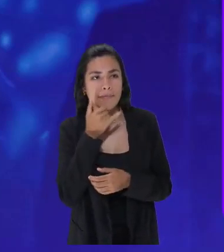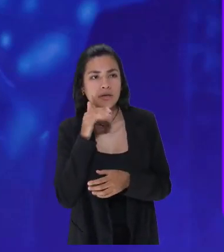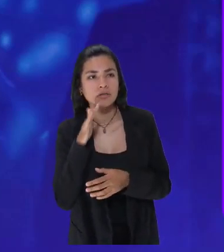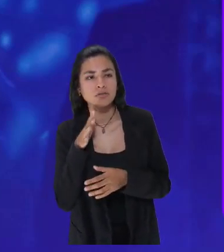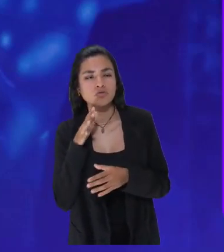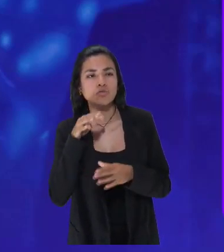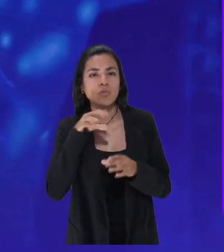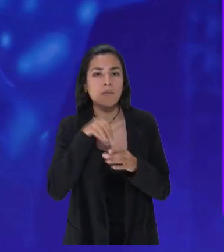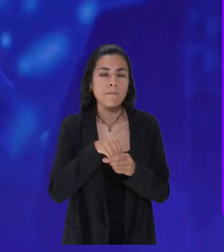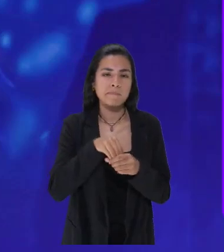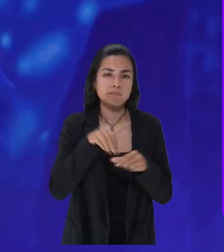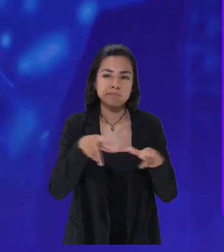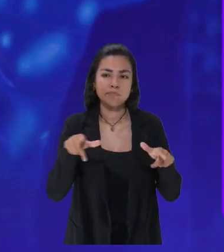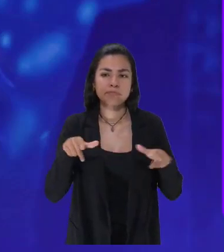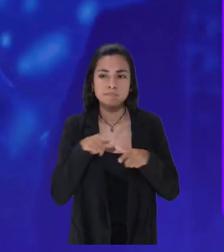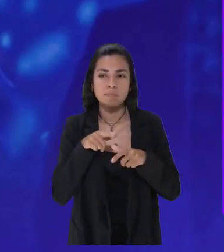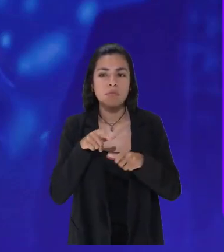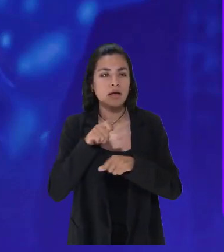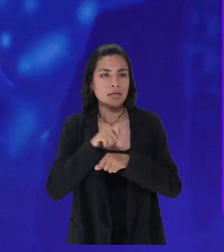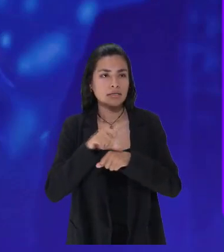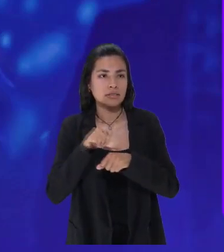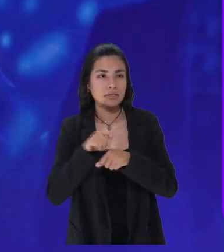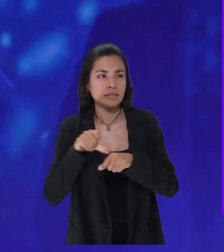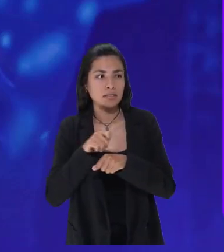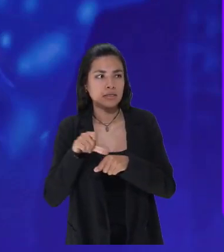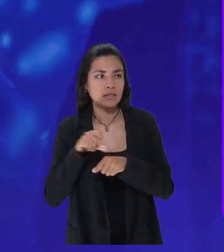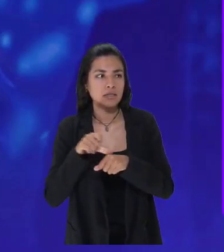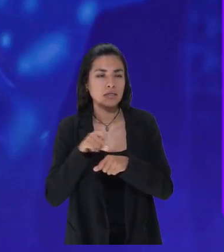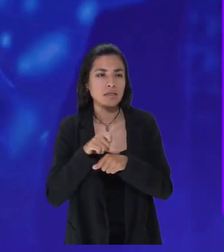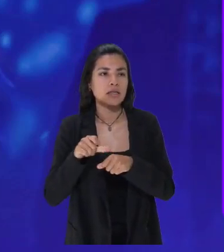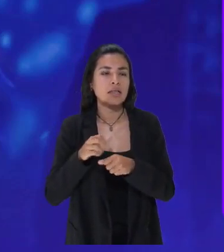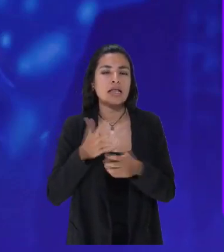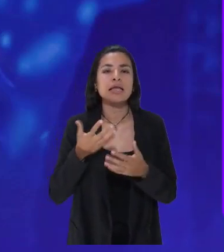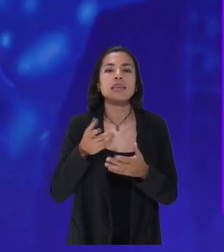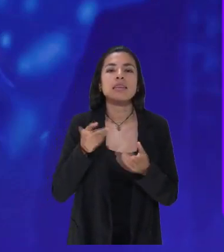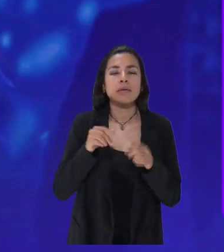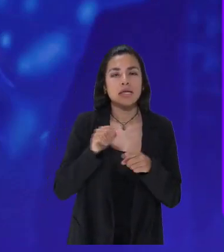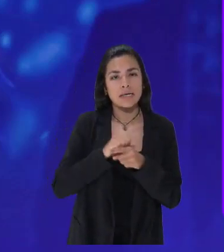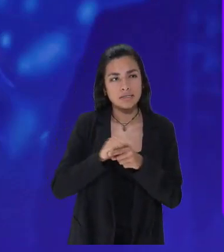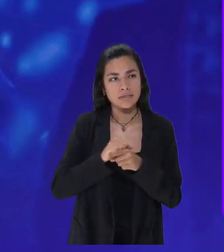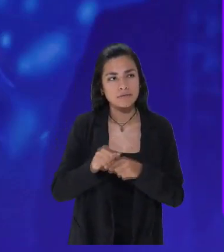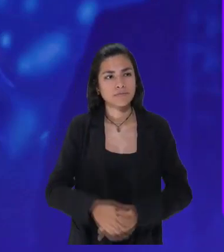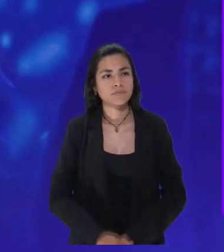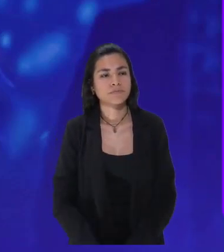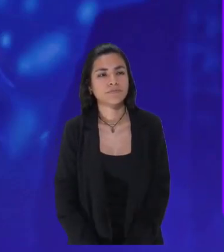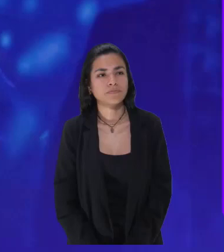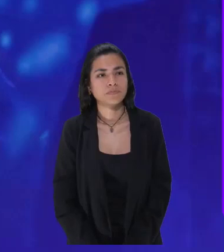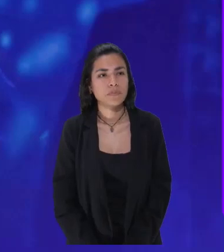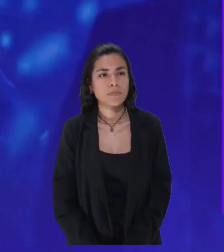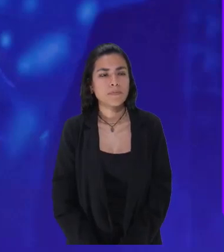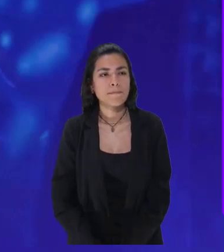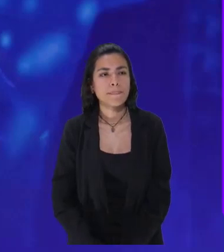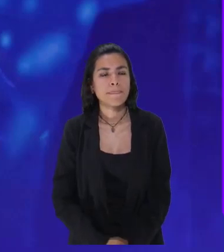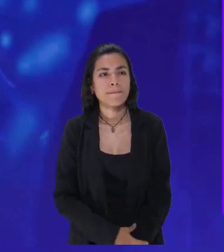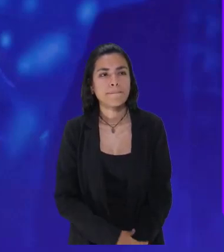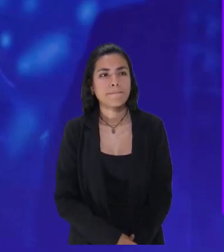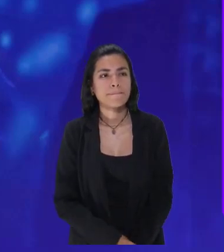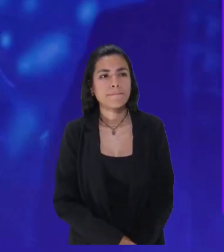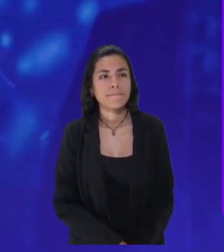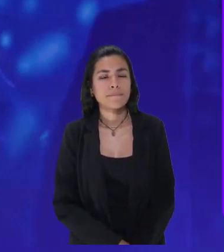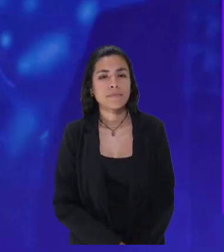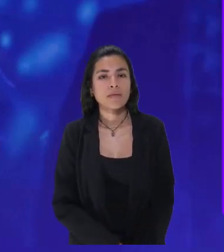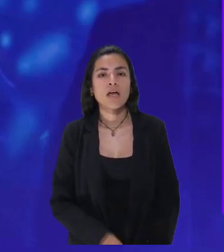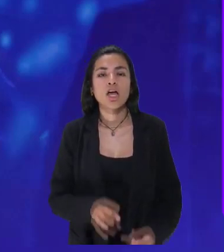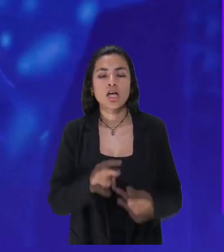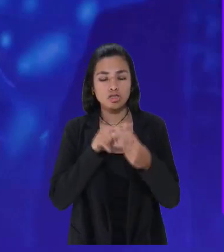el quirófano, como debe ser el escenario y el ejercicio. ¿Bien? Nosotros elegimos